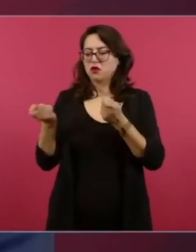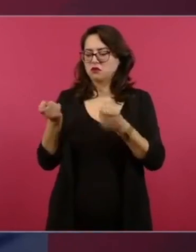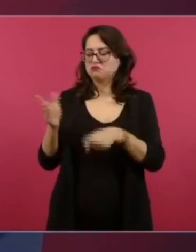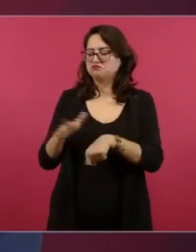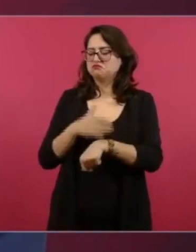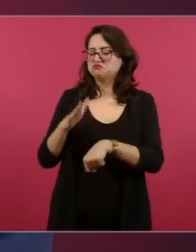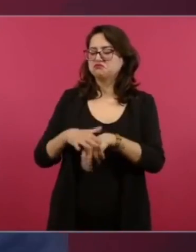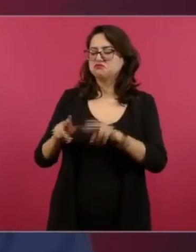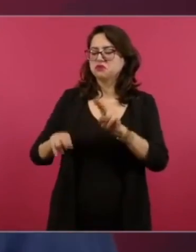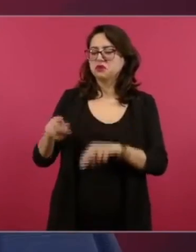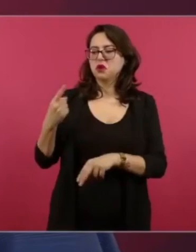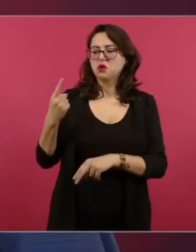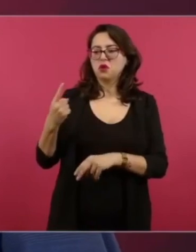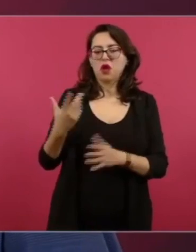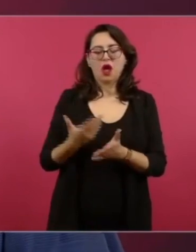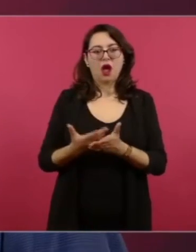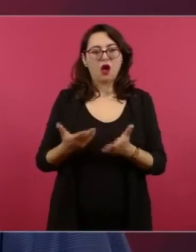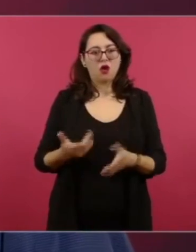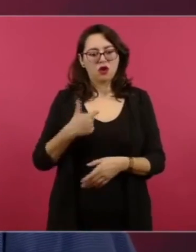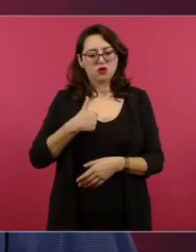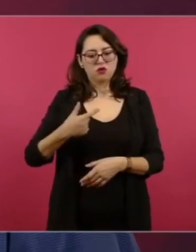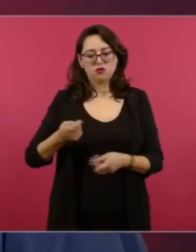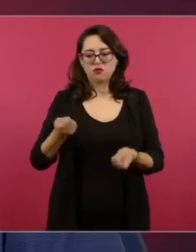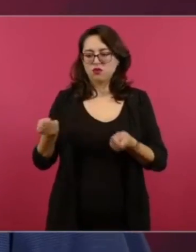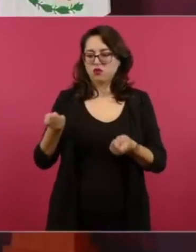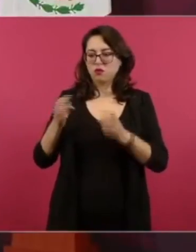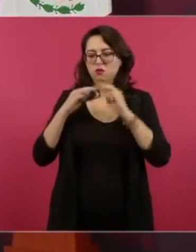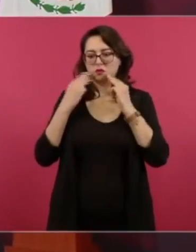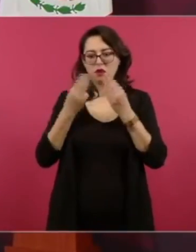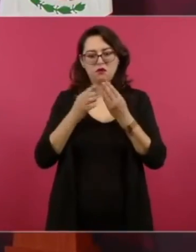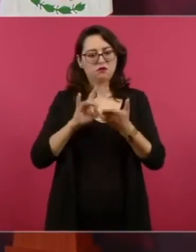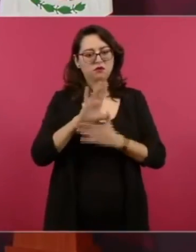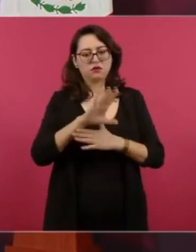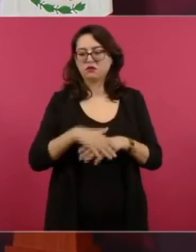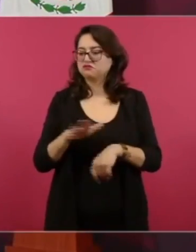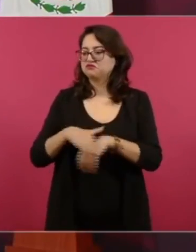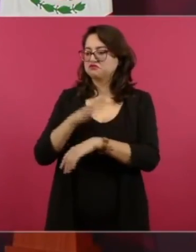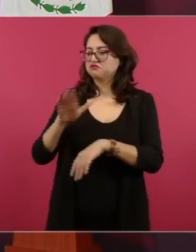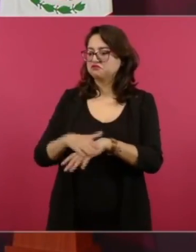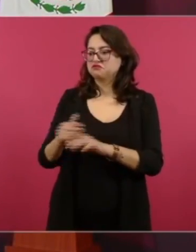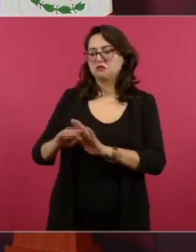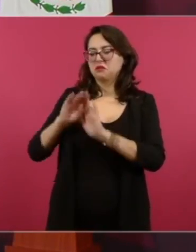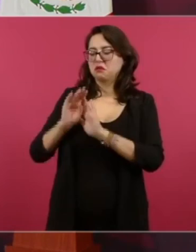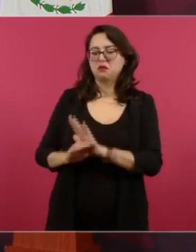nosotros administramos el aeropuerto de la ciudad, nos bajaron de categoría.